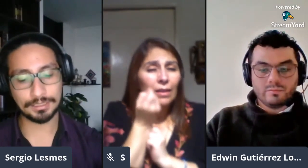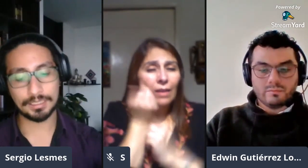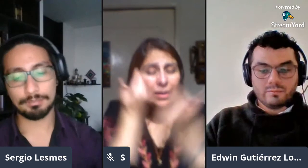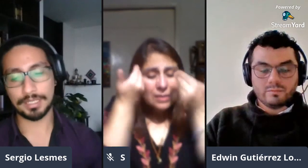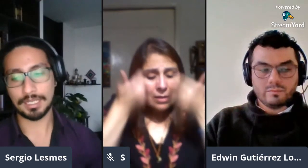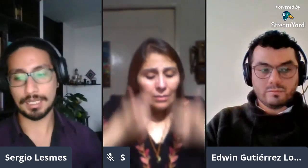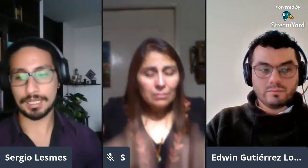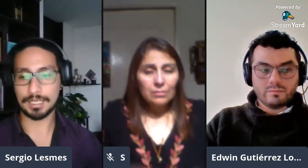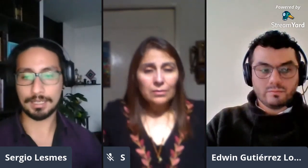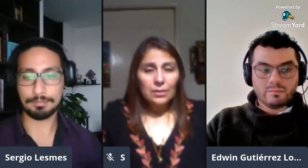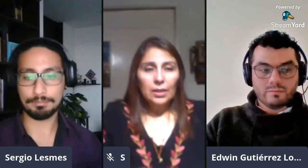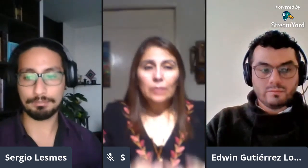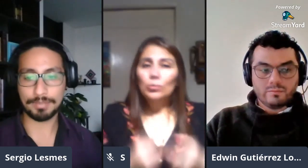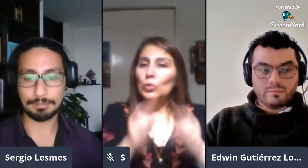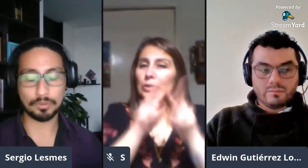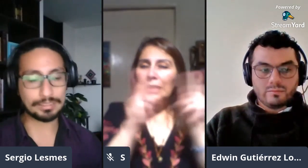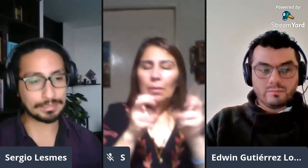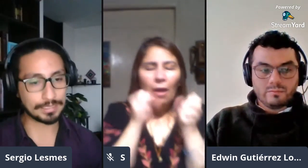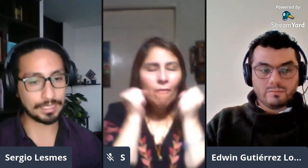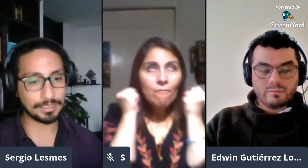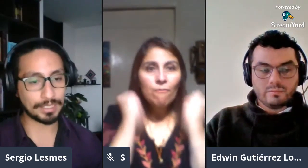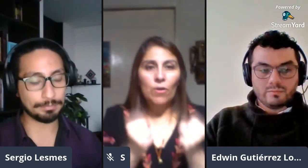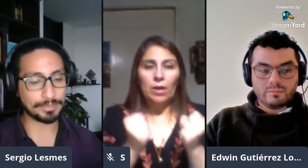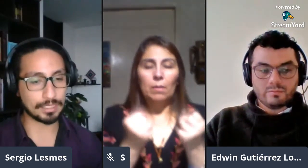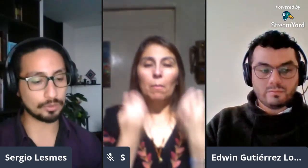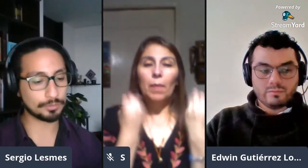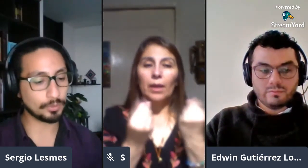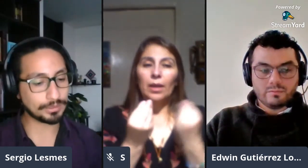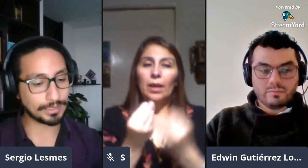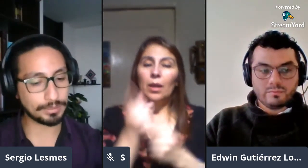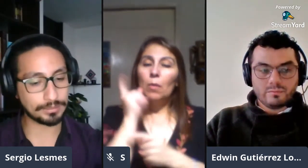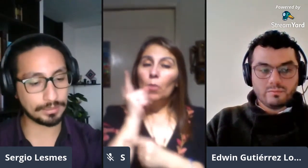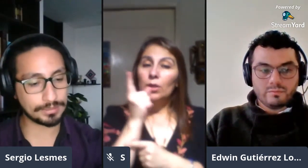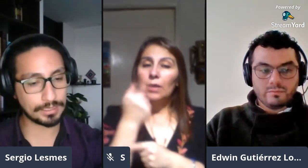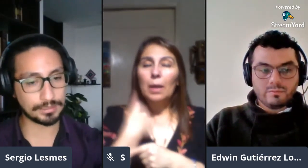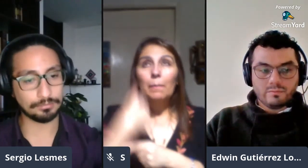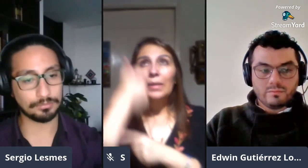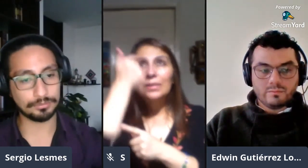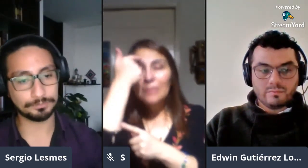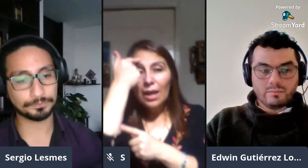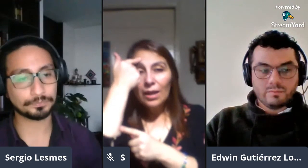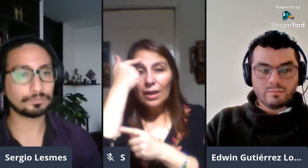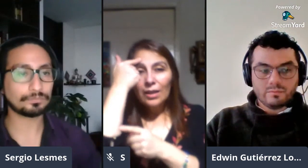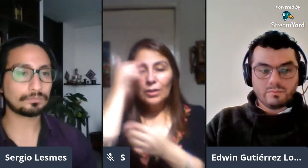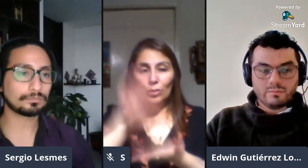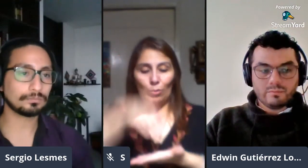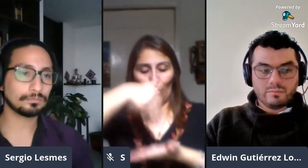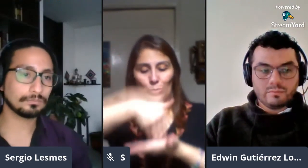potente para politizar y para pensarnos políticamente desde allí, ¿no?